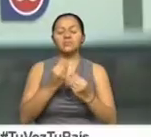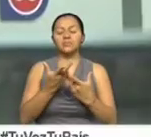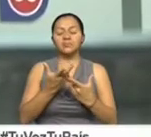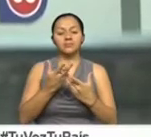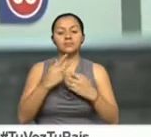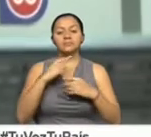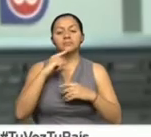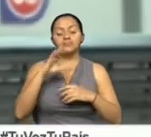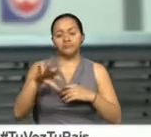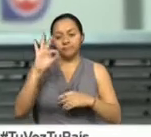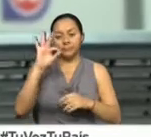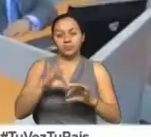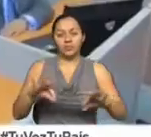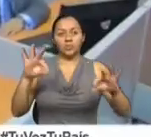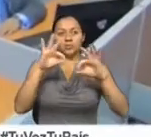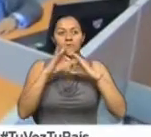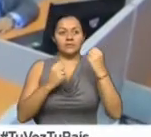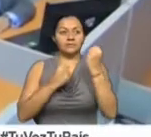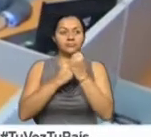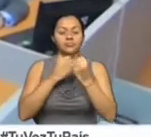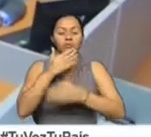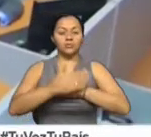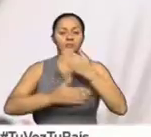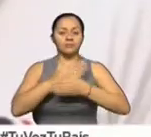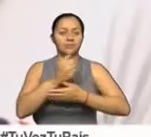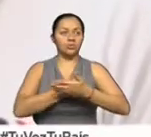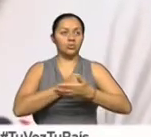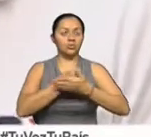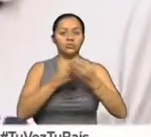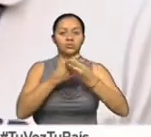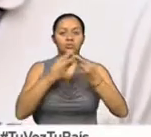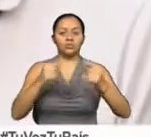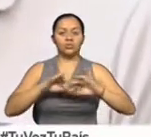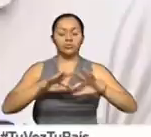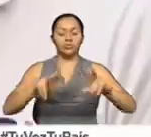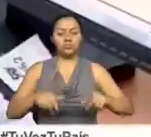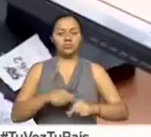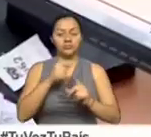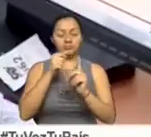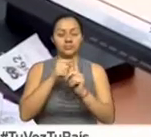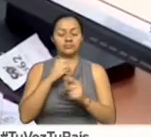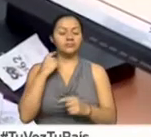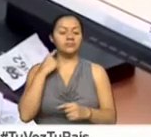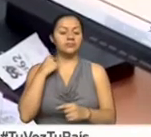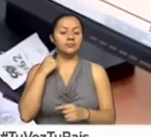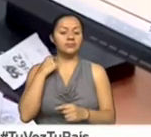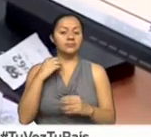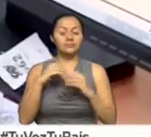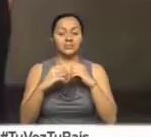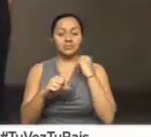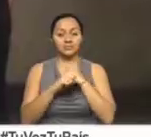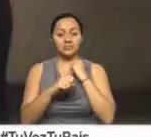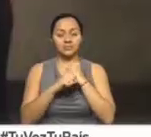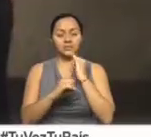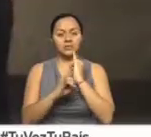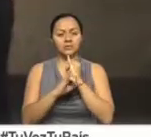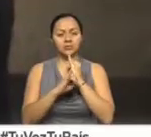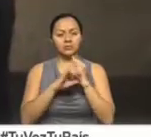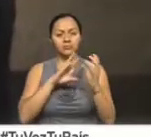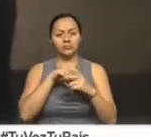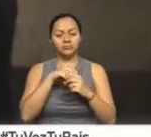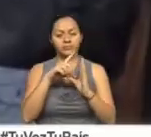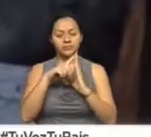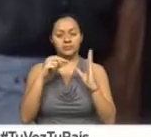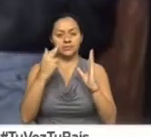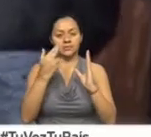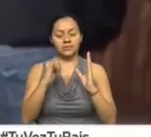SRI, ha sido uno de los aportes más importantes en la lucha contra la corrupción en el Ecuador. Fruto de la labor de esta institución fue la detención